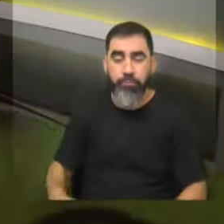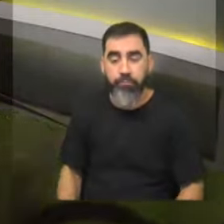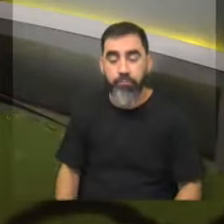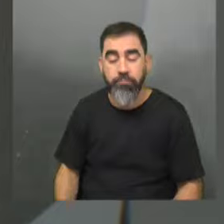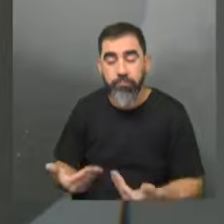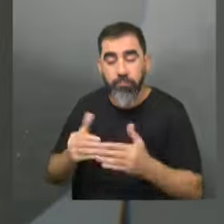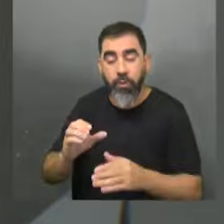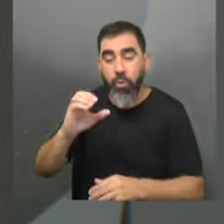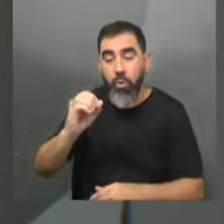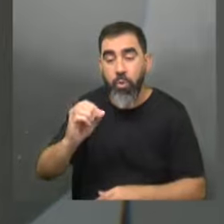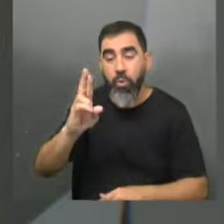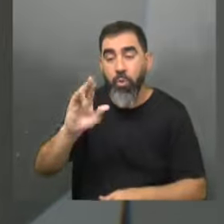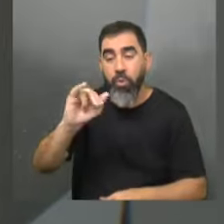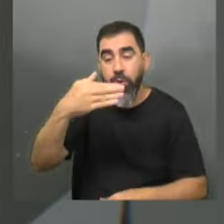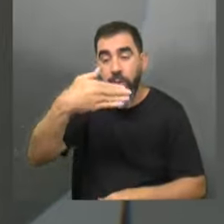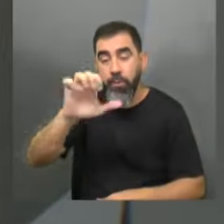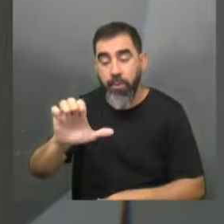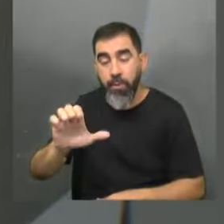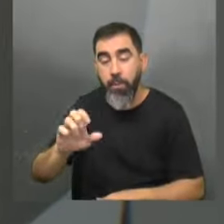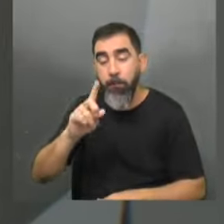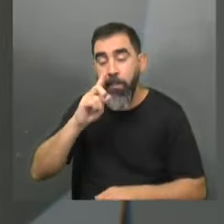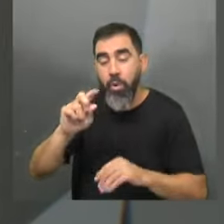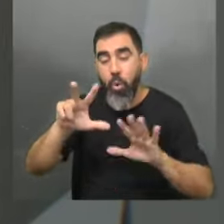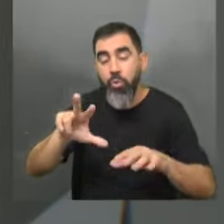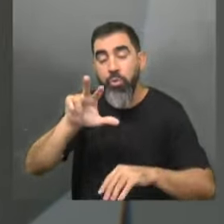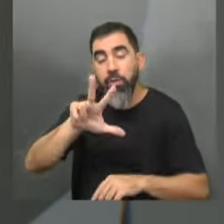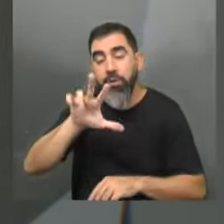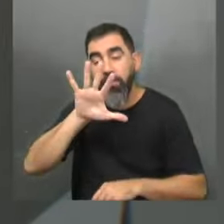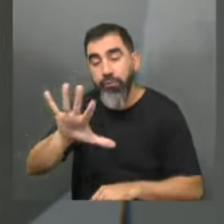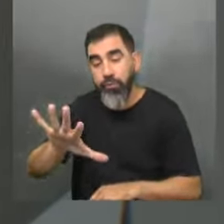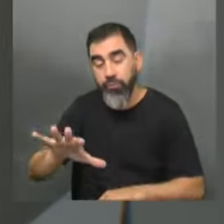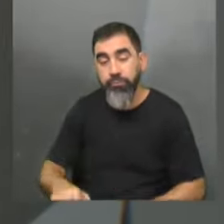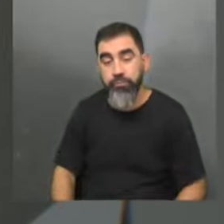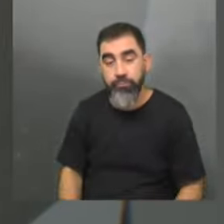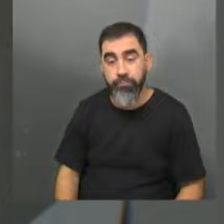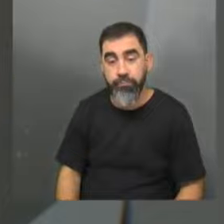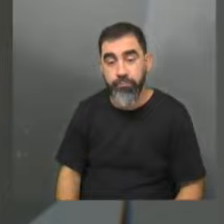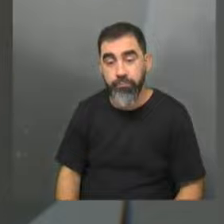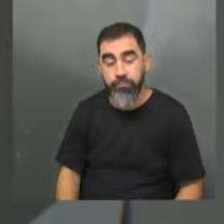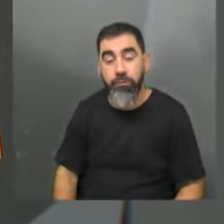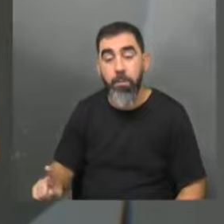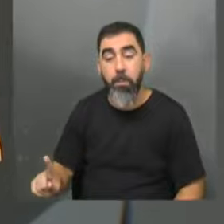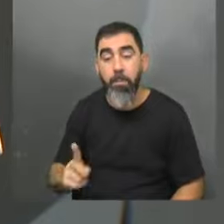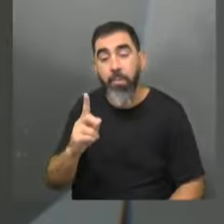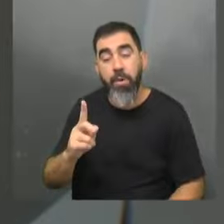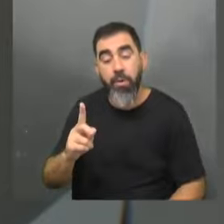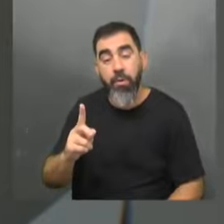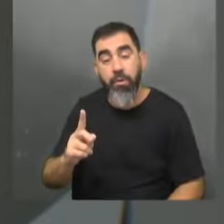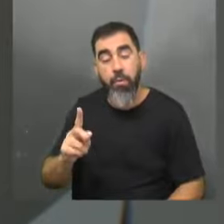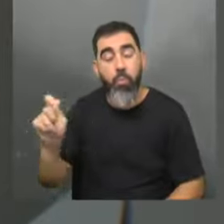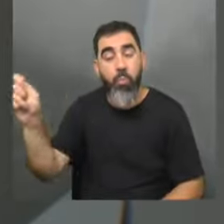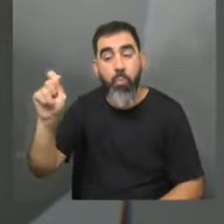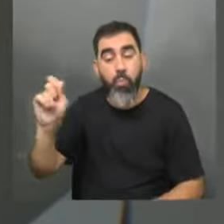inauguró Oribe bajo la presidencia de Manuel Oribe en 1835 y fue el primero formal, el primero